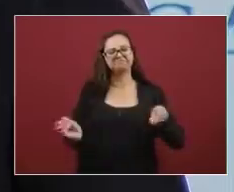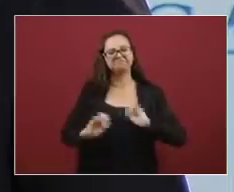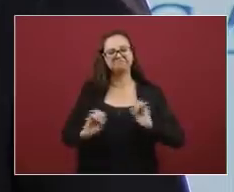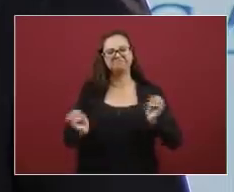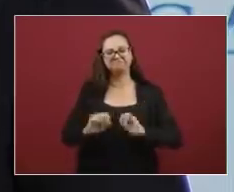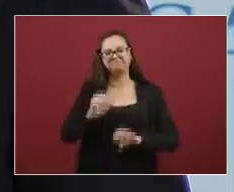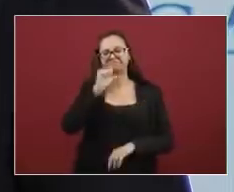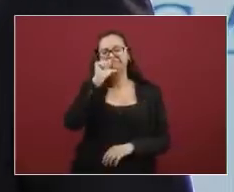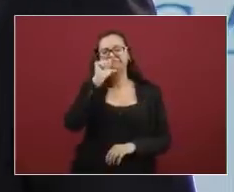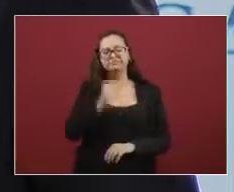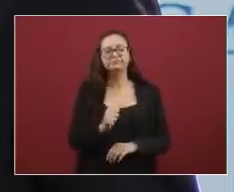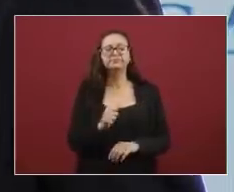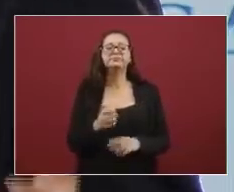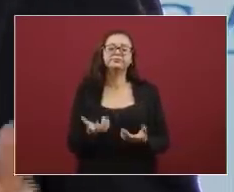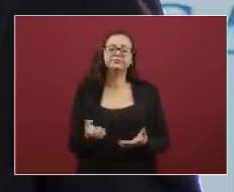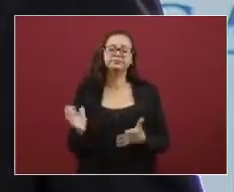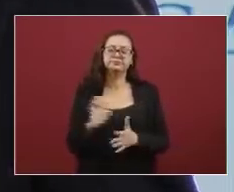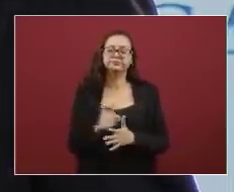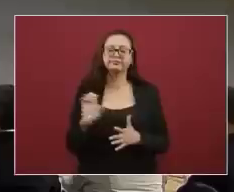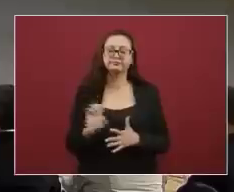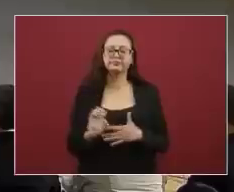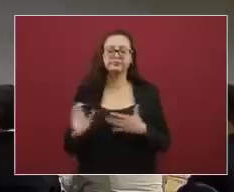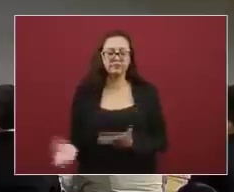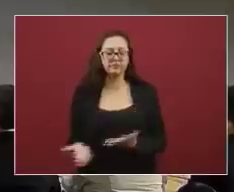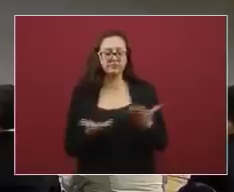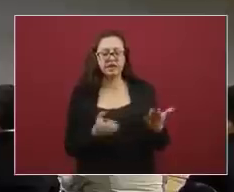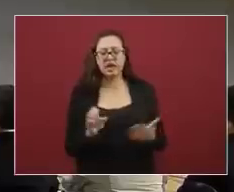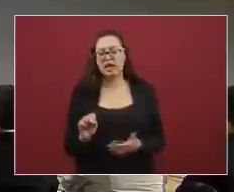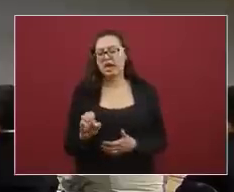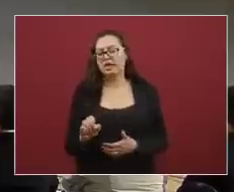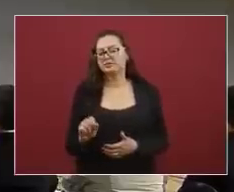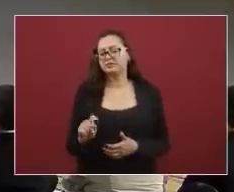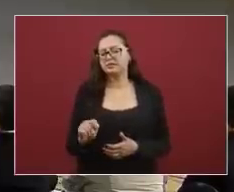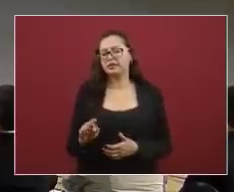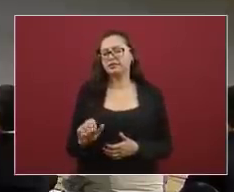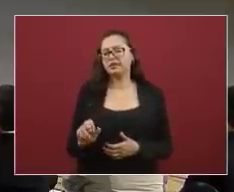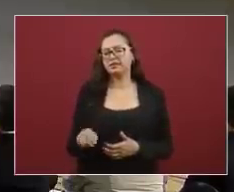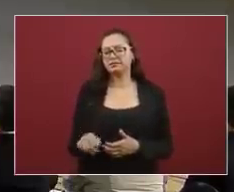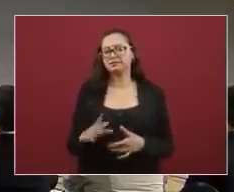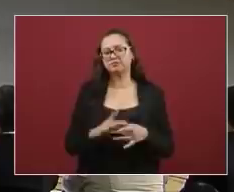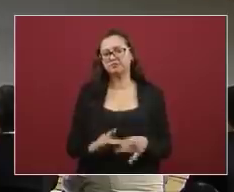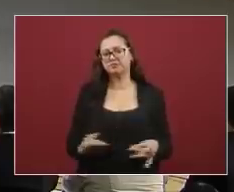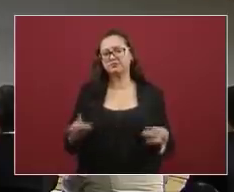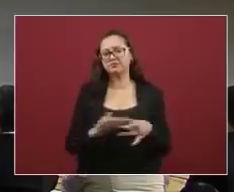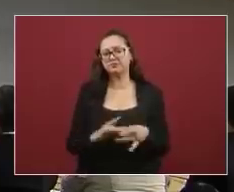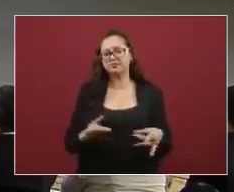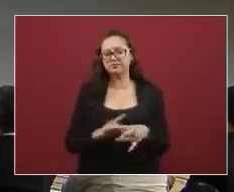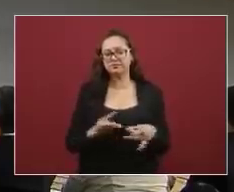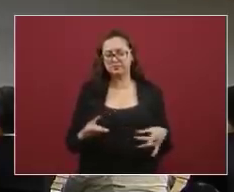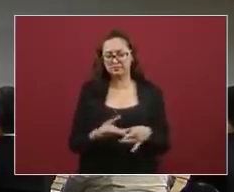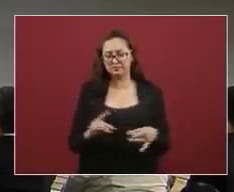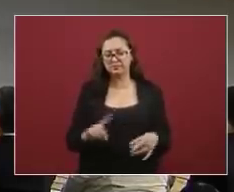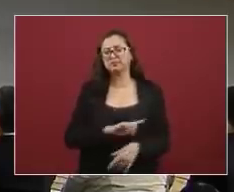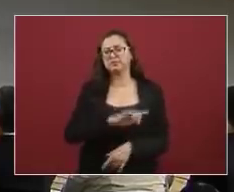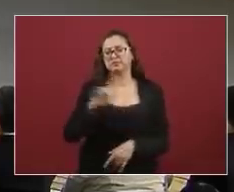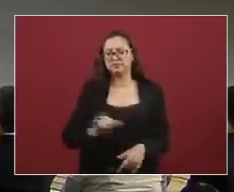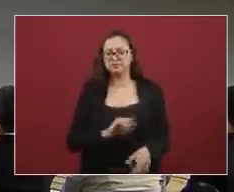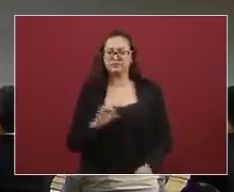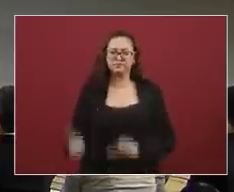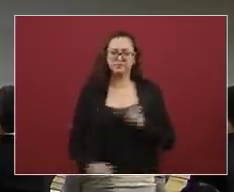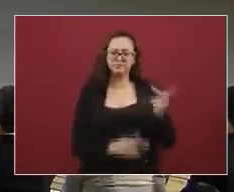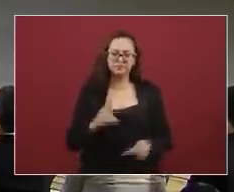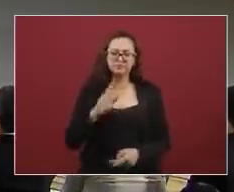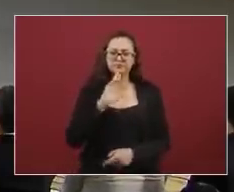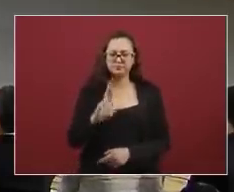pedirle a Esteban que nos exponga y una vez que terminemos con este tema, abrimos la sesión de preguntas